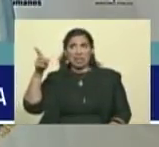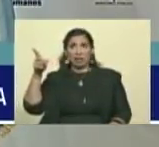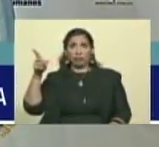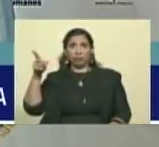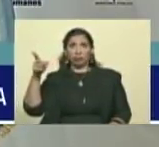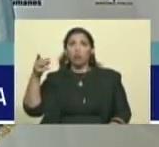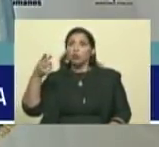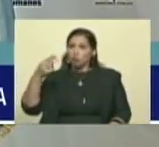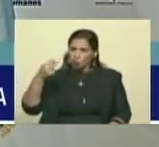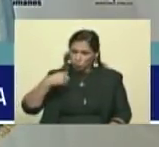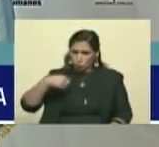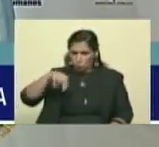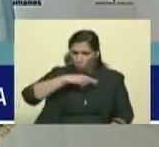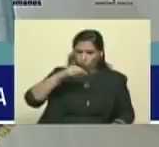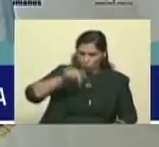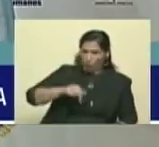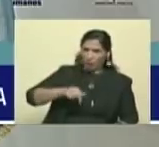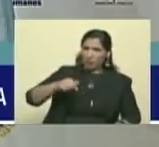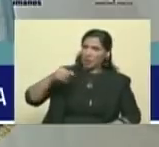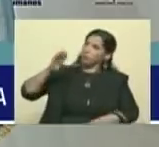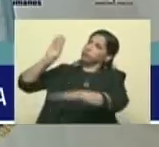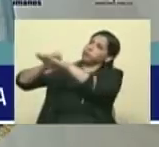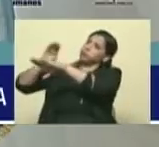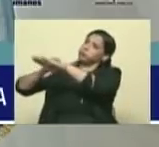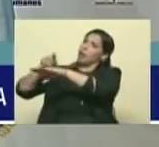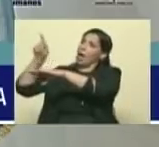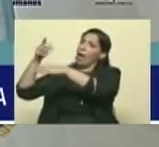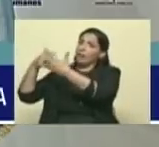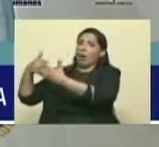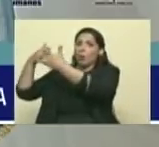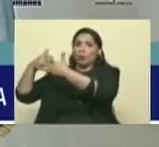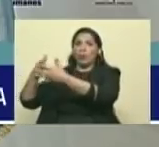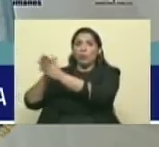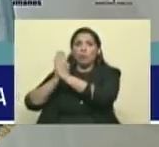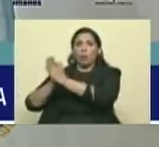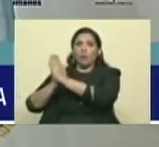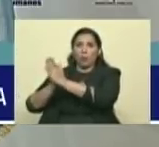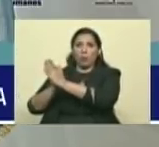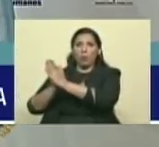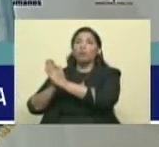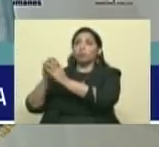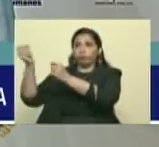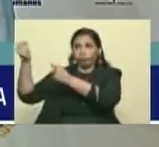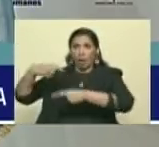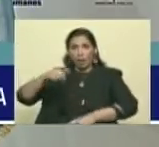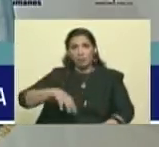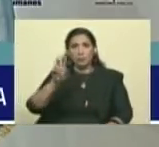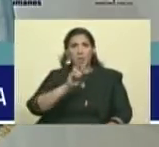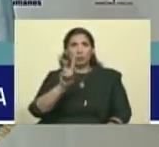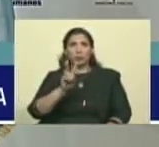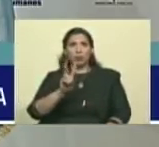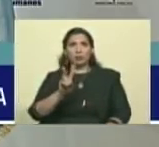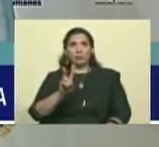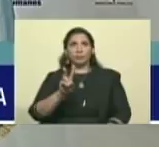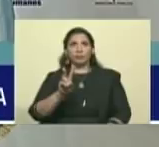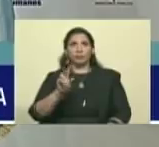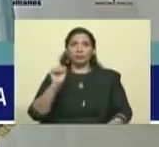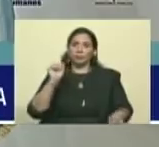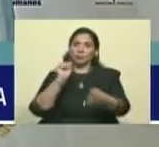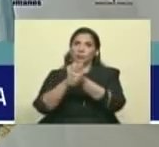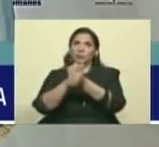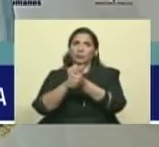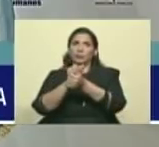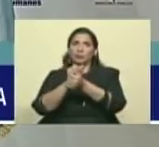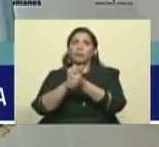la extradición y Estados Unidos lo deportó, lo expulsó aquí y apenas llegó, fue detenido en el aeropuerto